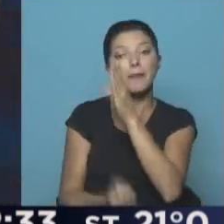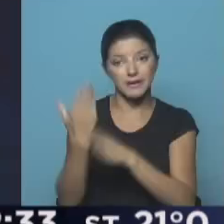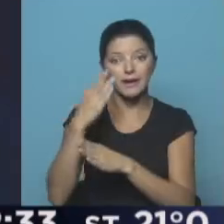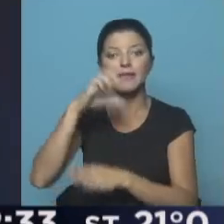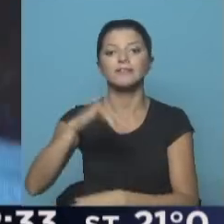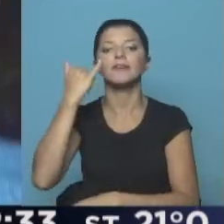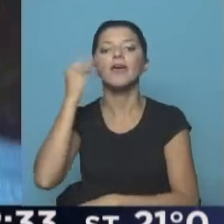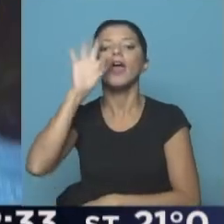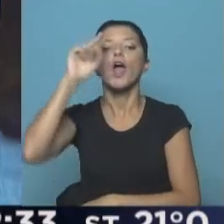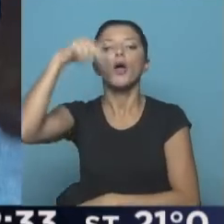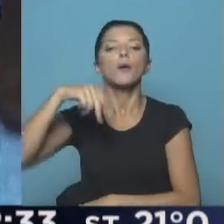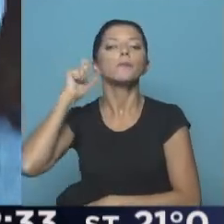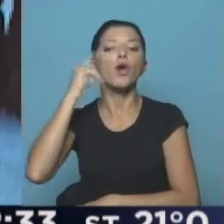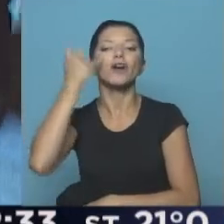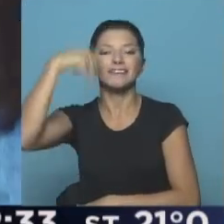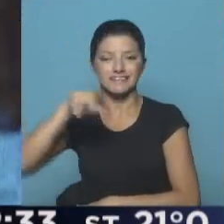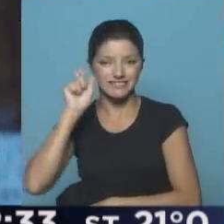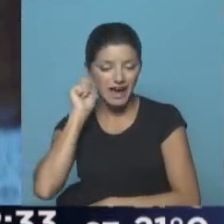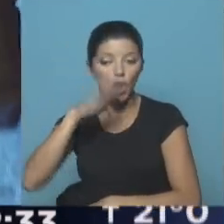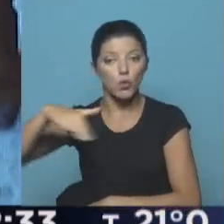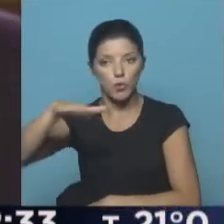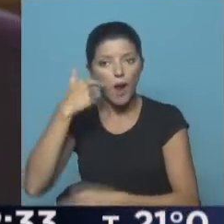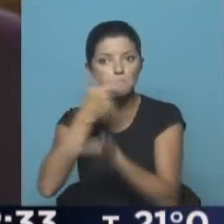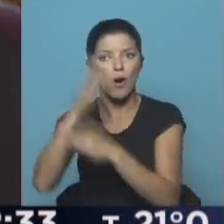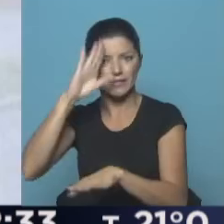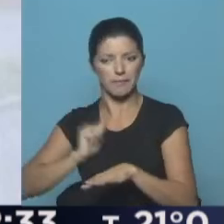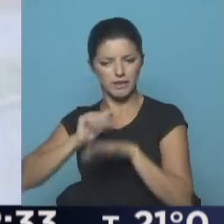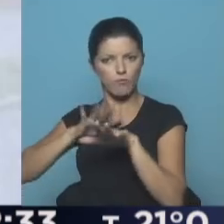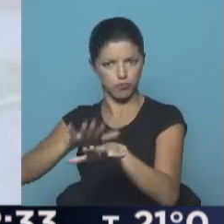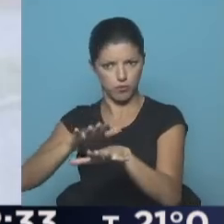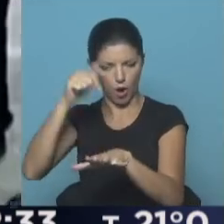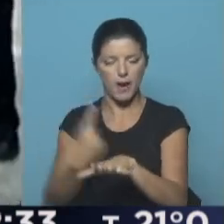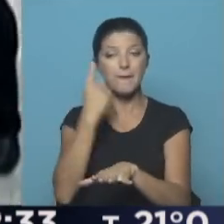e inquietante desfile militar. Vemos un informe y lo analizamos.